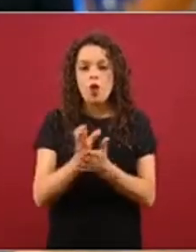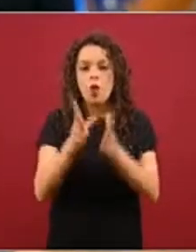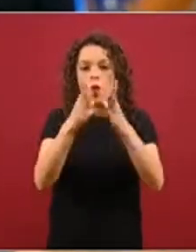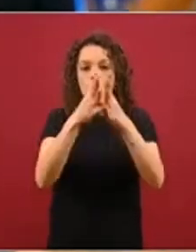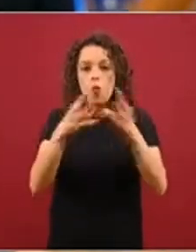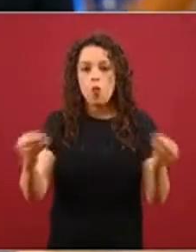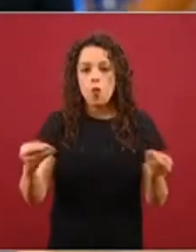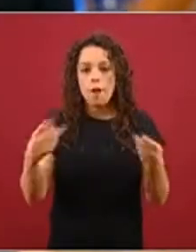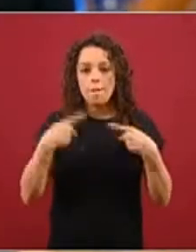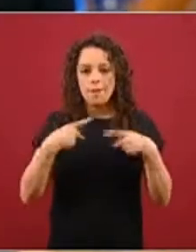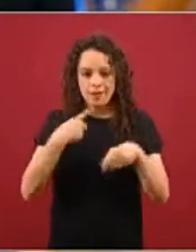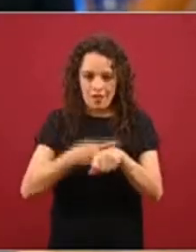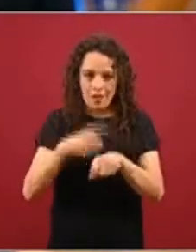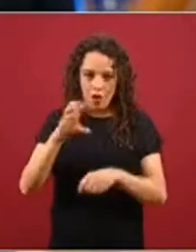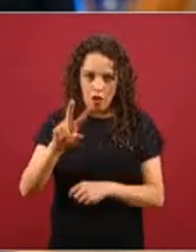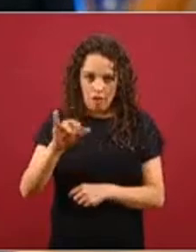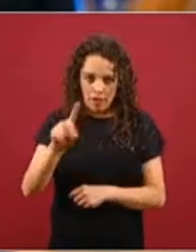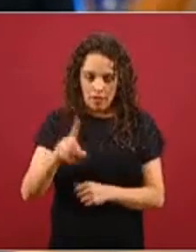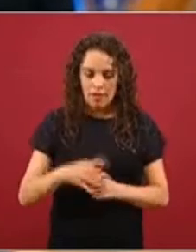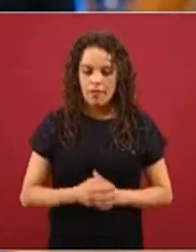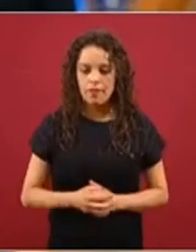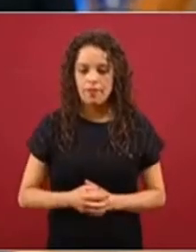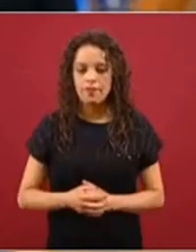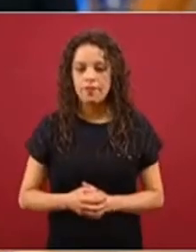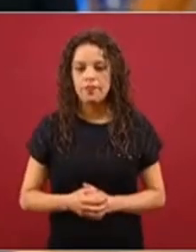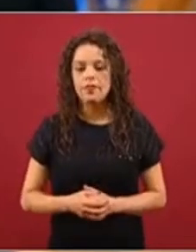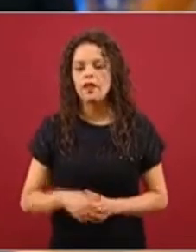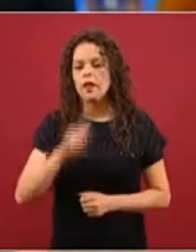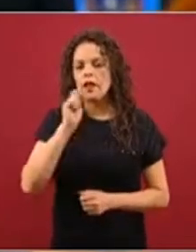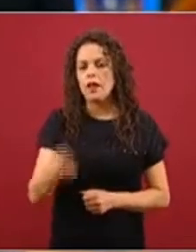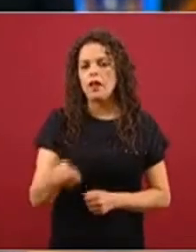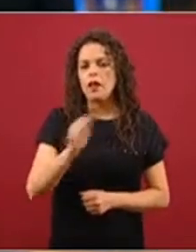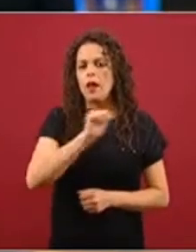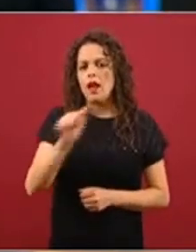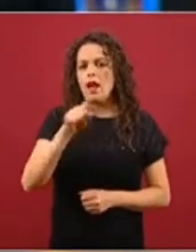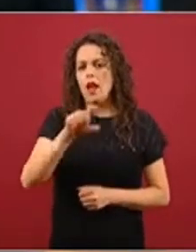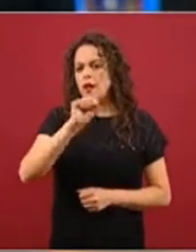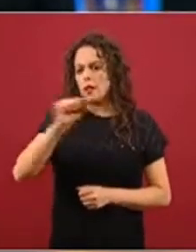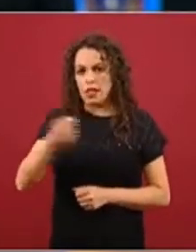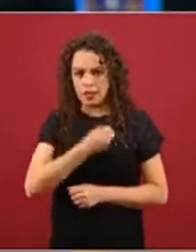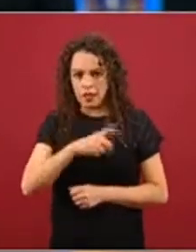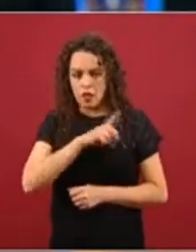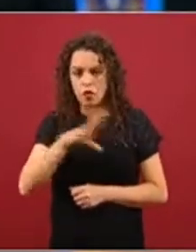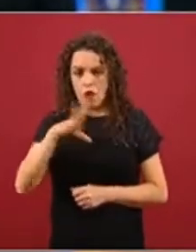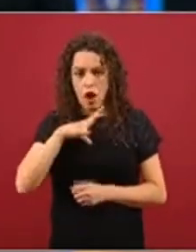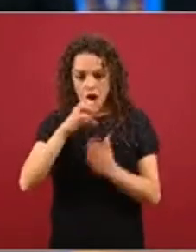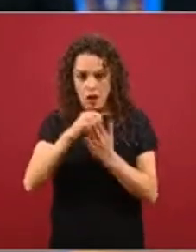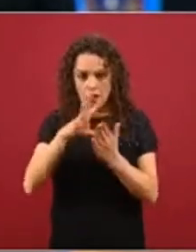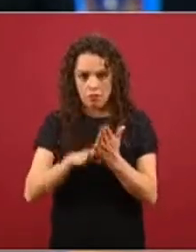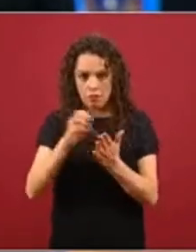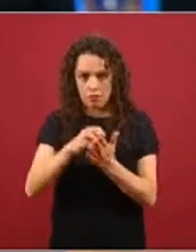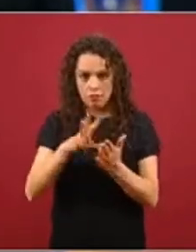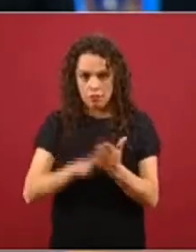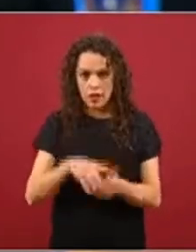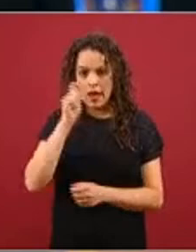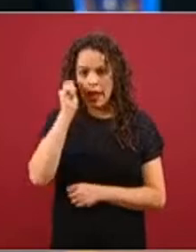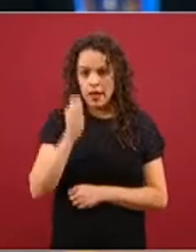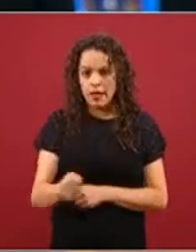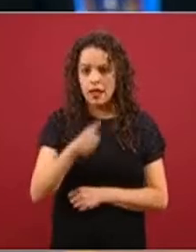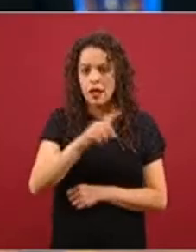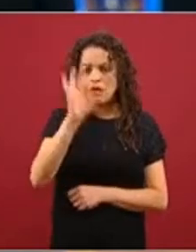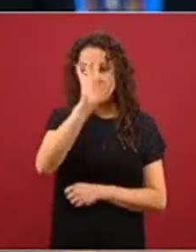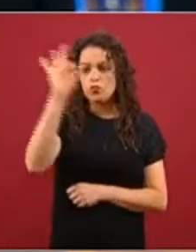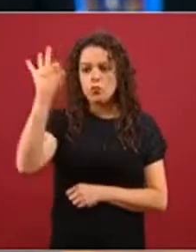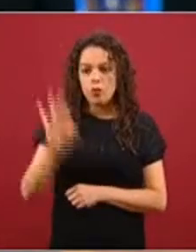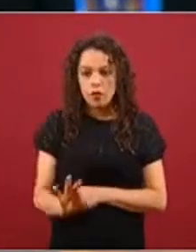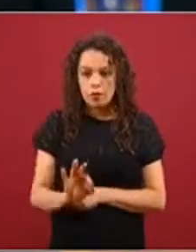segunda, los registros de salud tienen los porcentajes de la tasa de natalidad y de embarazos que